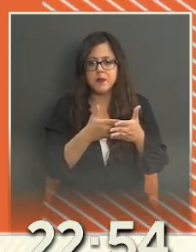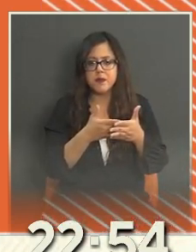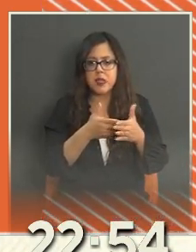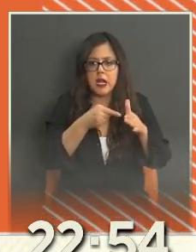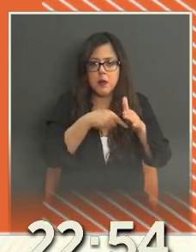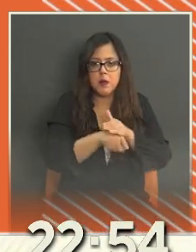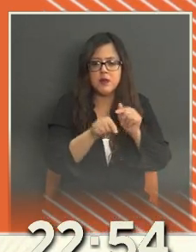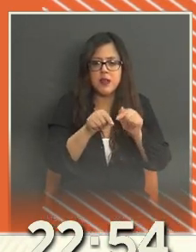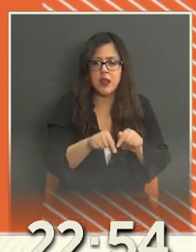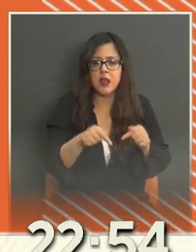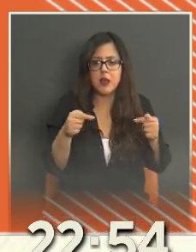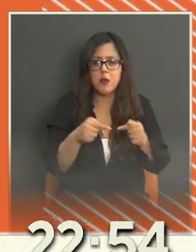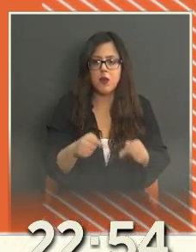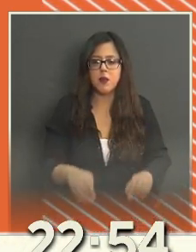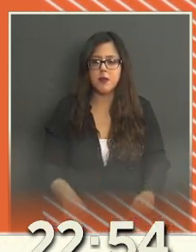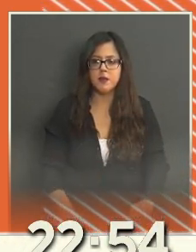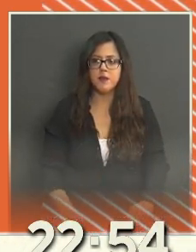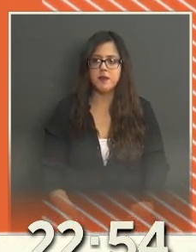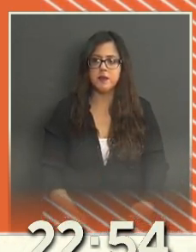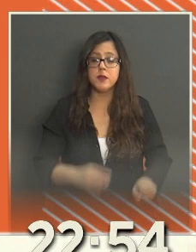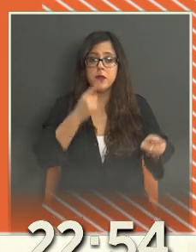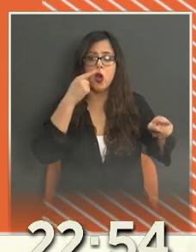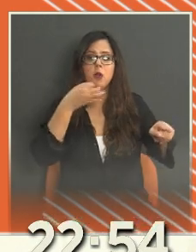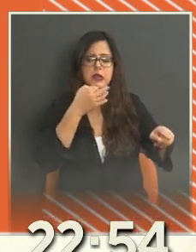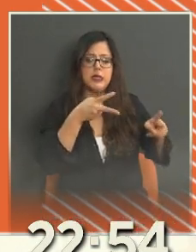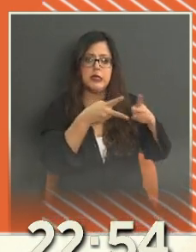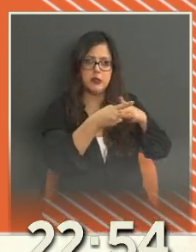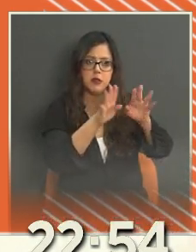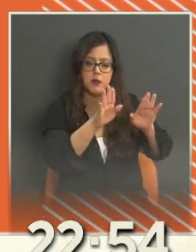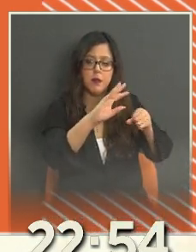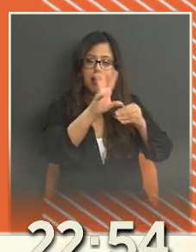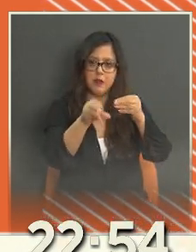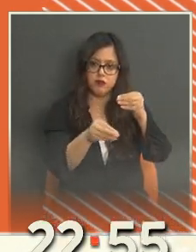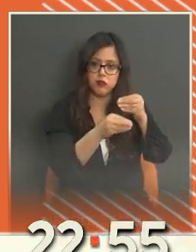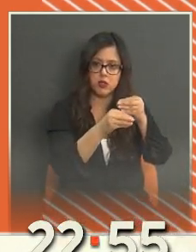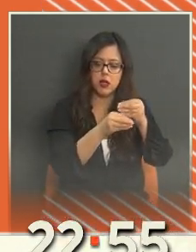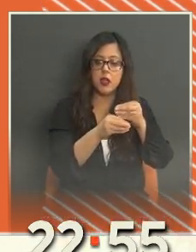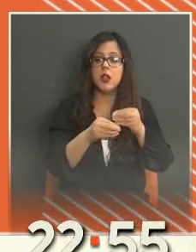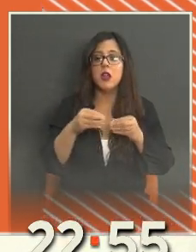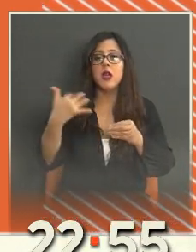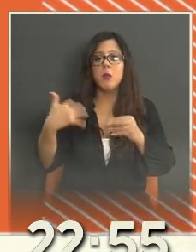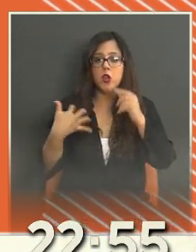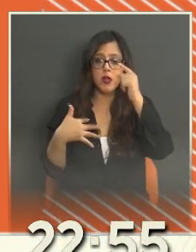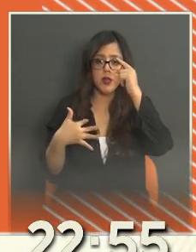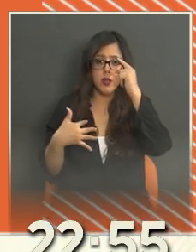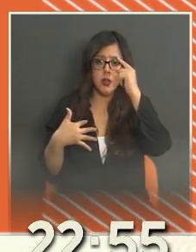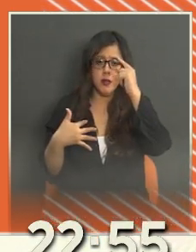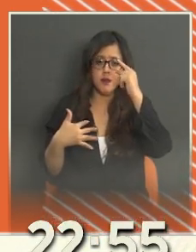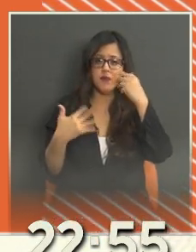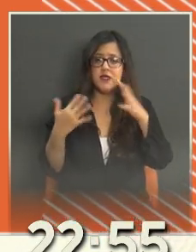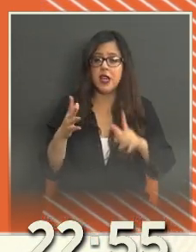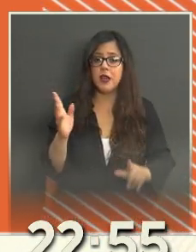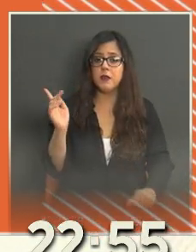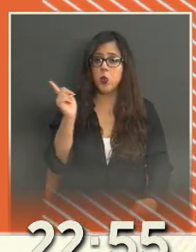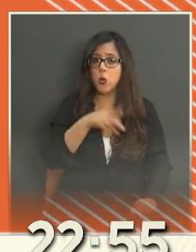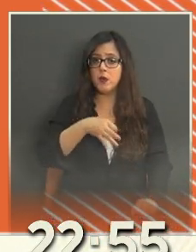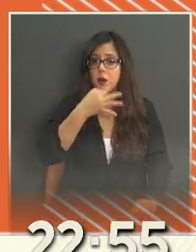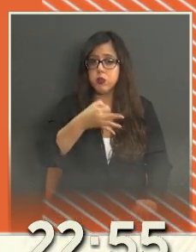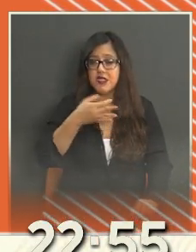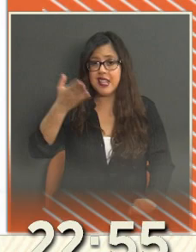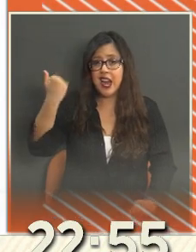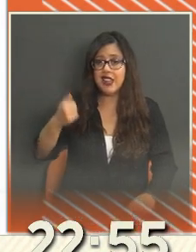conflicto la última de un punto perdón civil para complementar lo que es alberto hay un punto que es bien importante la última declaración antes del ataque de putin